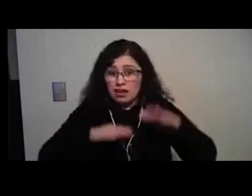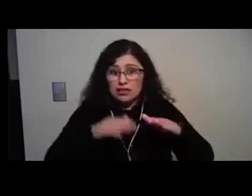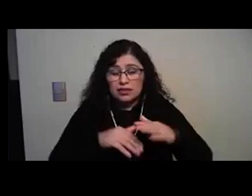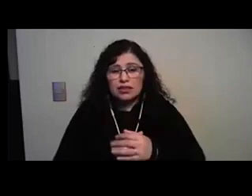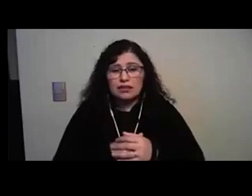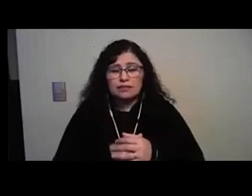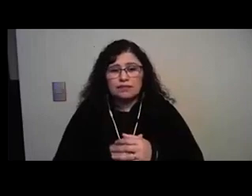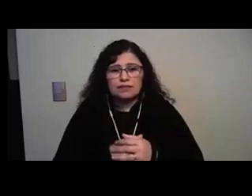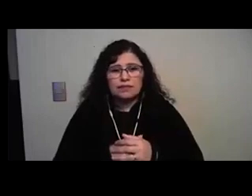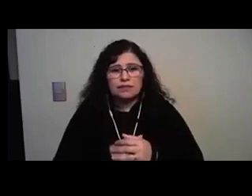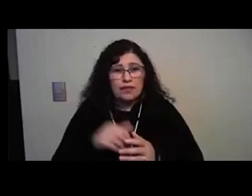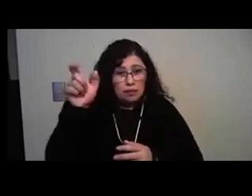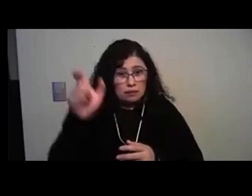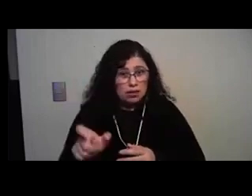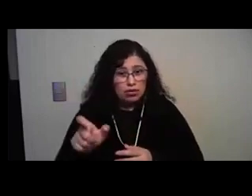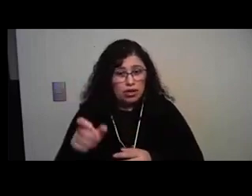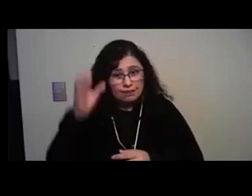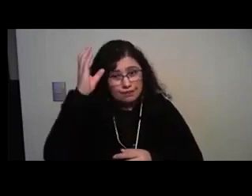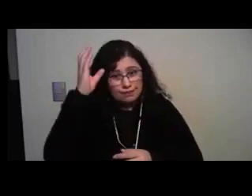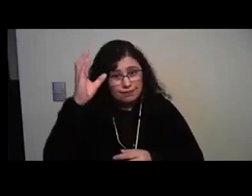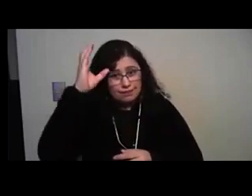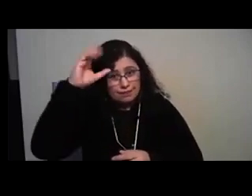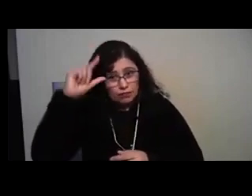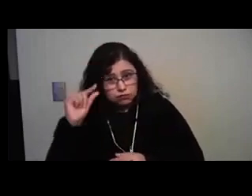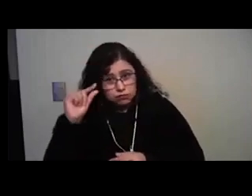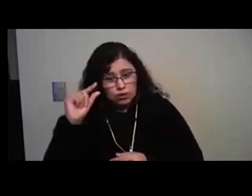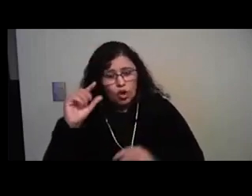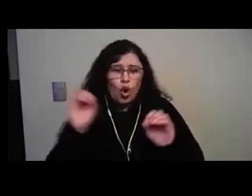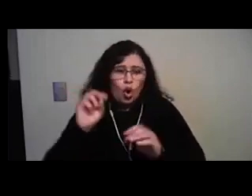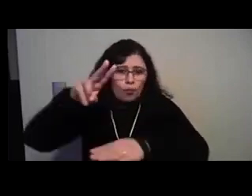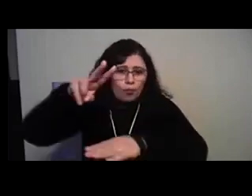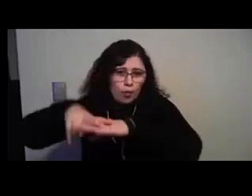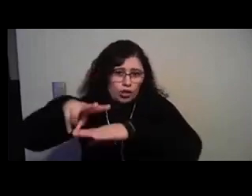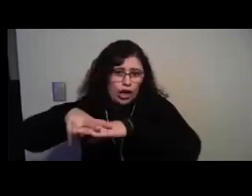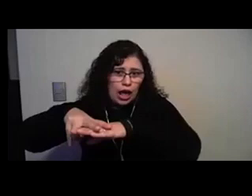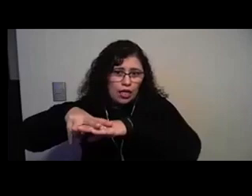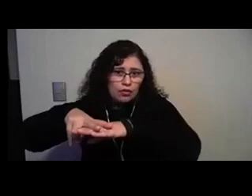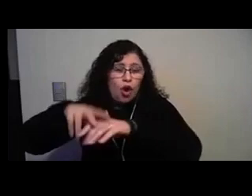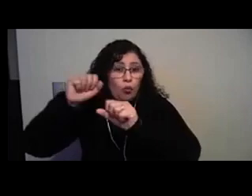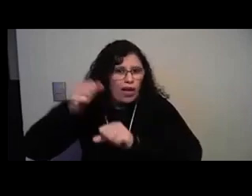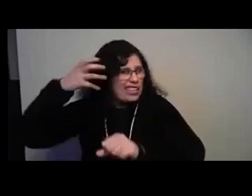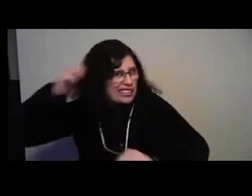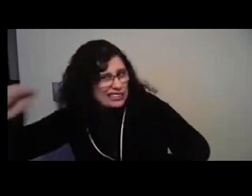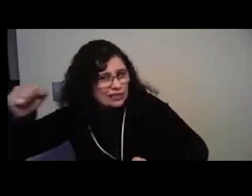deterioro cognitivo, ¿cierto? O que esté postrado, por ejemplo, les pueda pasar a tirar el pelo, ¿ya?